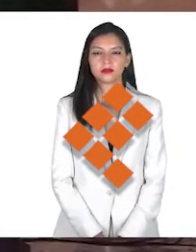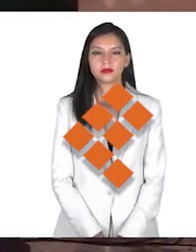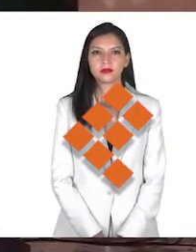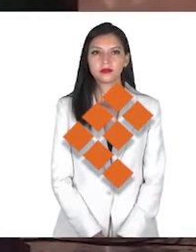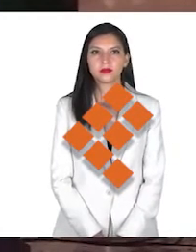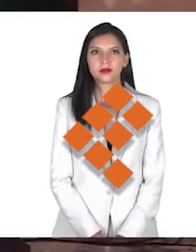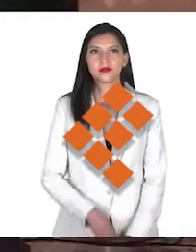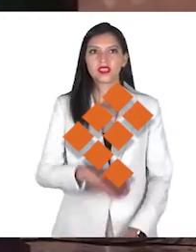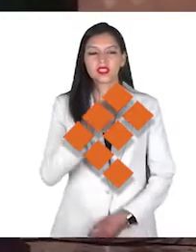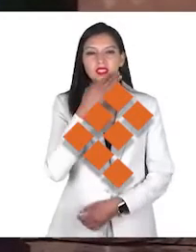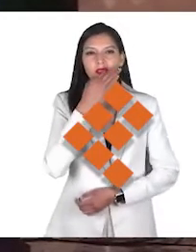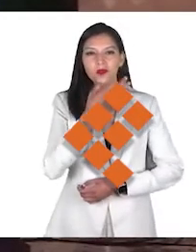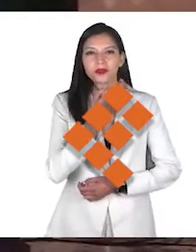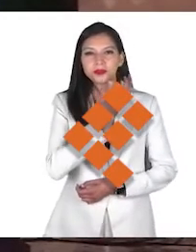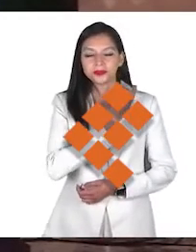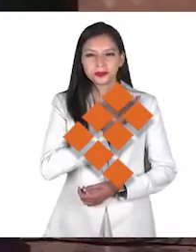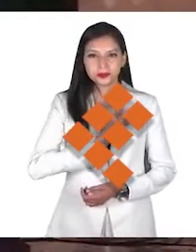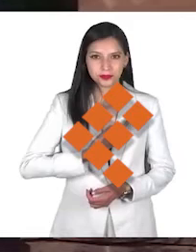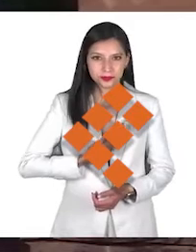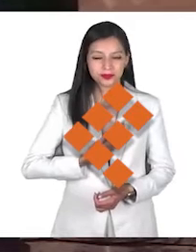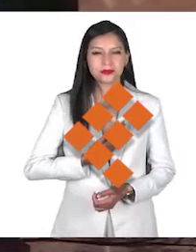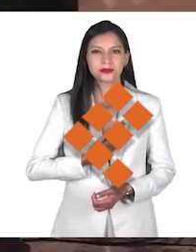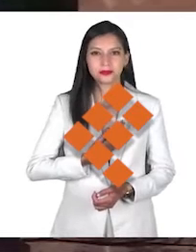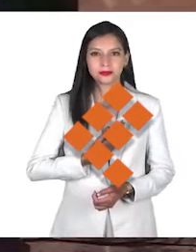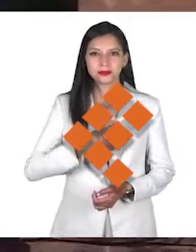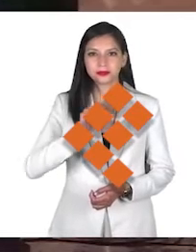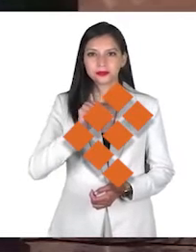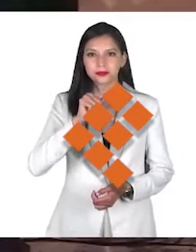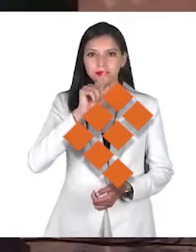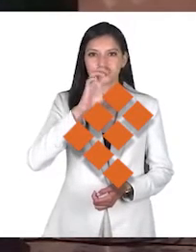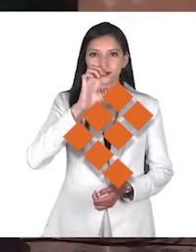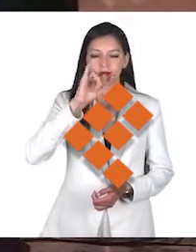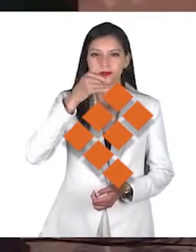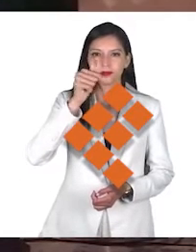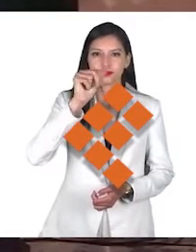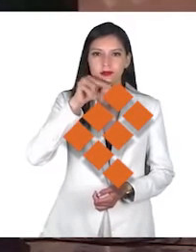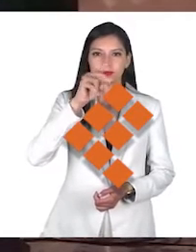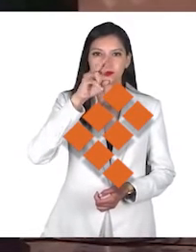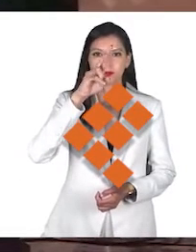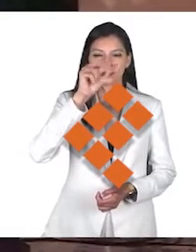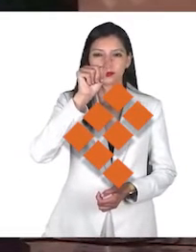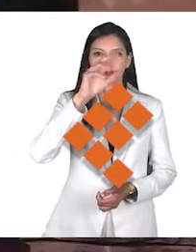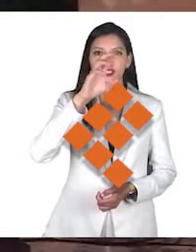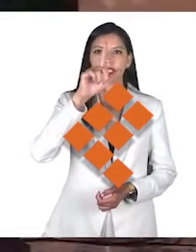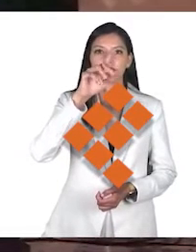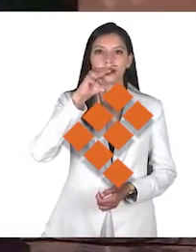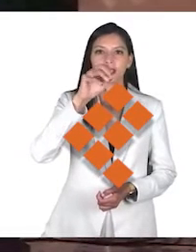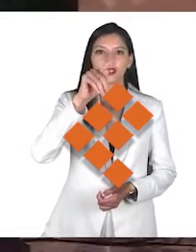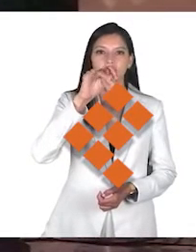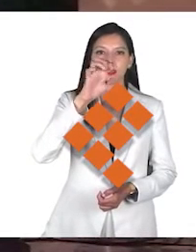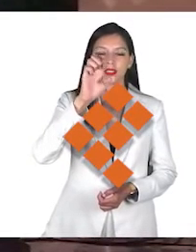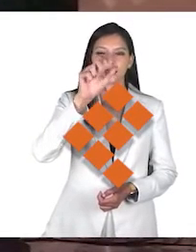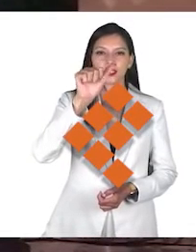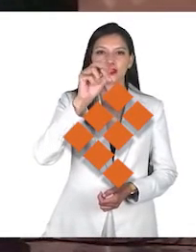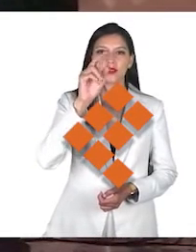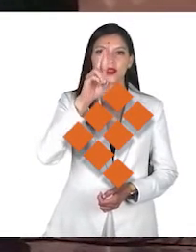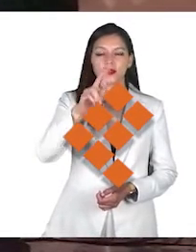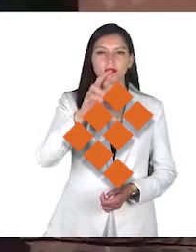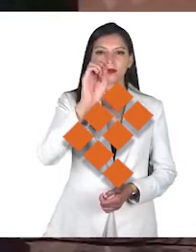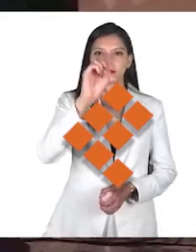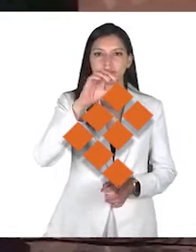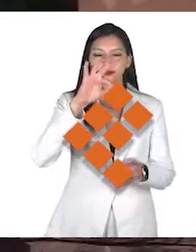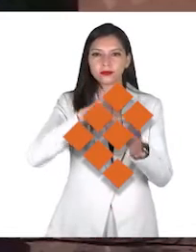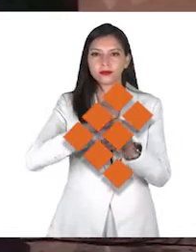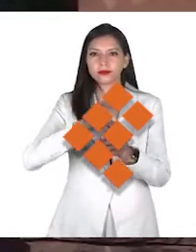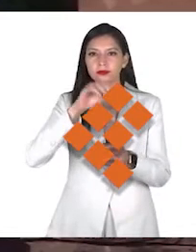Olvera, quienes obtuvieron 0 votos. Alejandra Clemente Salvador, 0 votos.